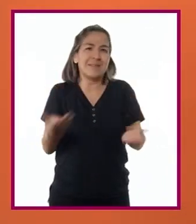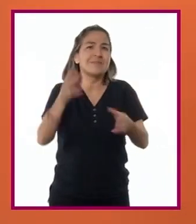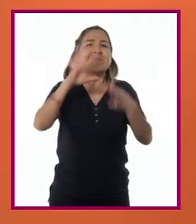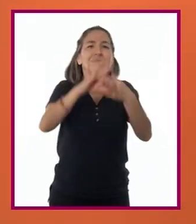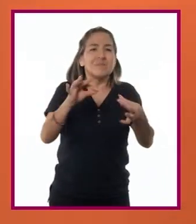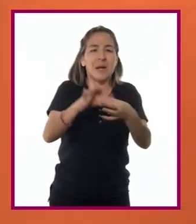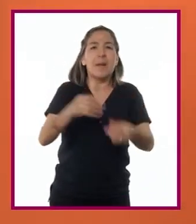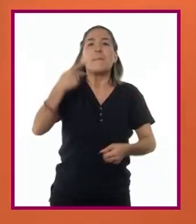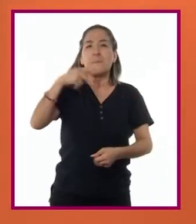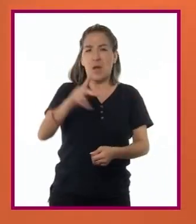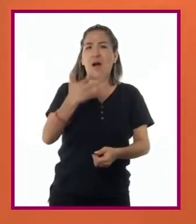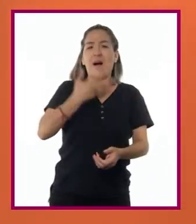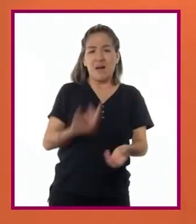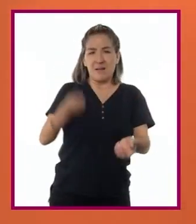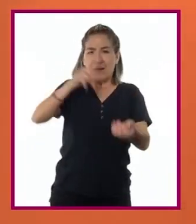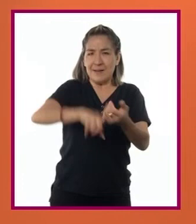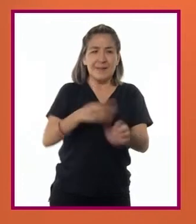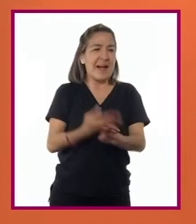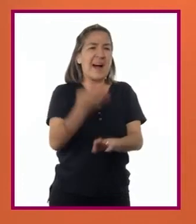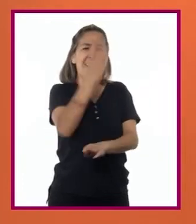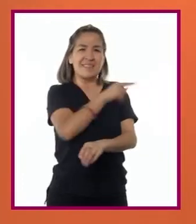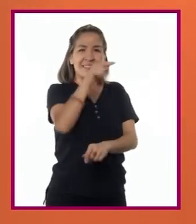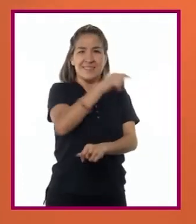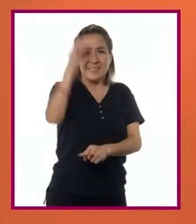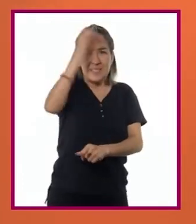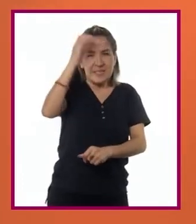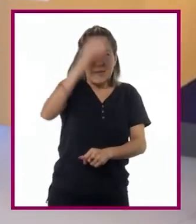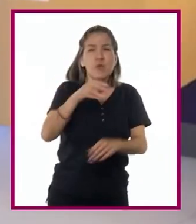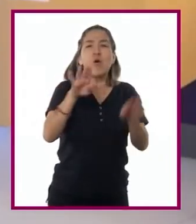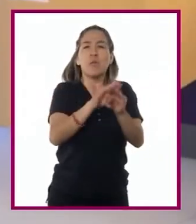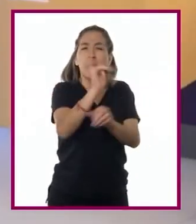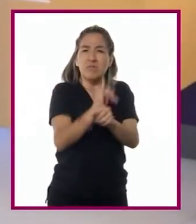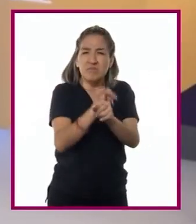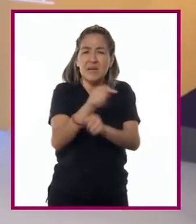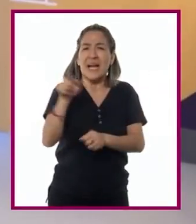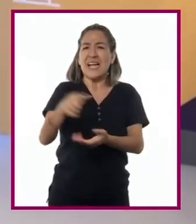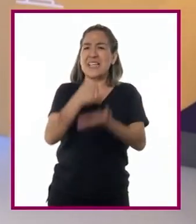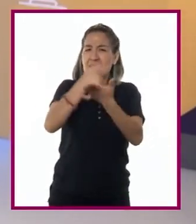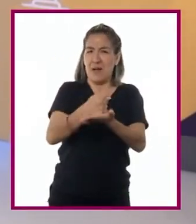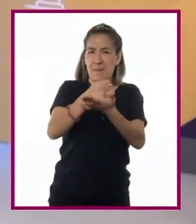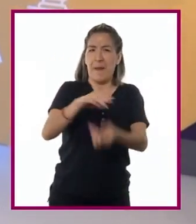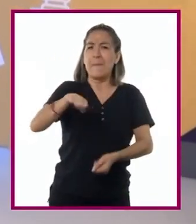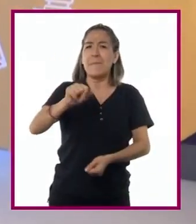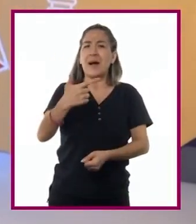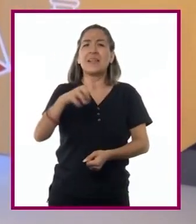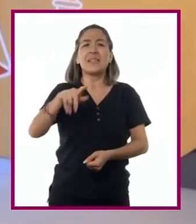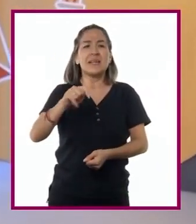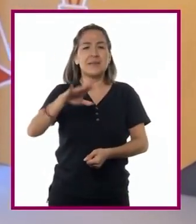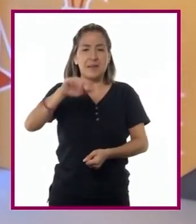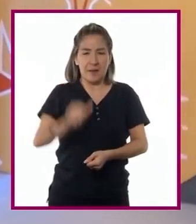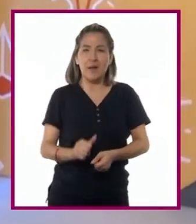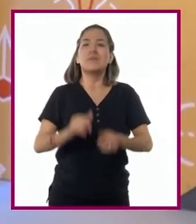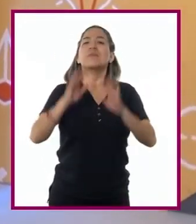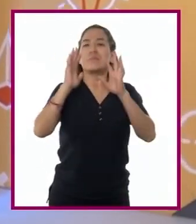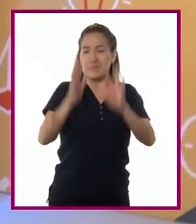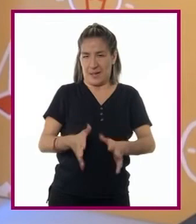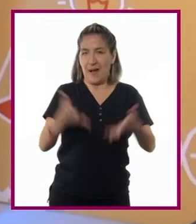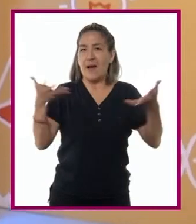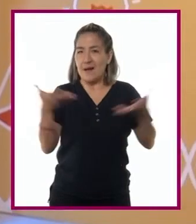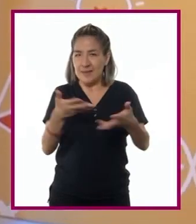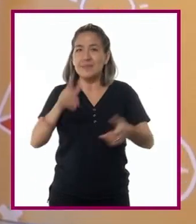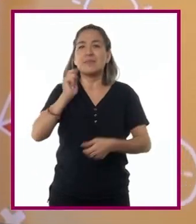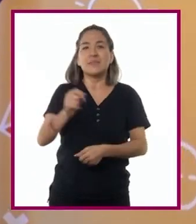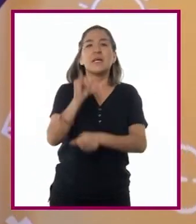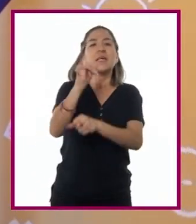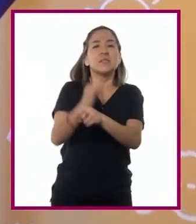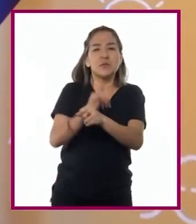¿hay científicos que hayan investigado las terapias magnéticas? Se han realizado estudios de casos específicos en los